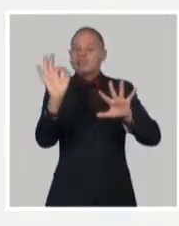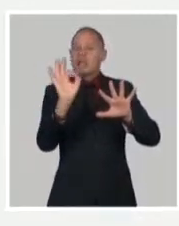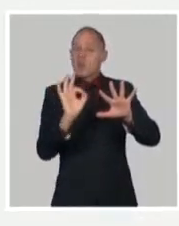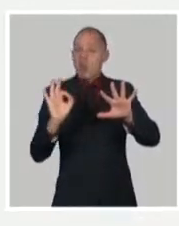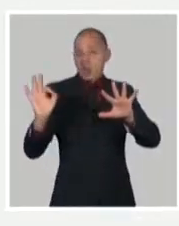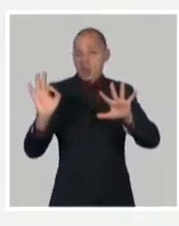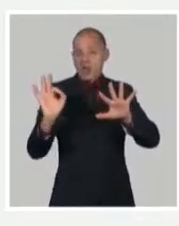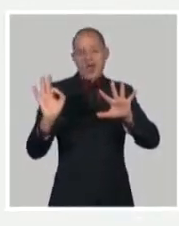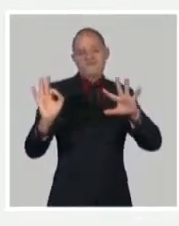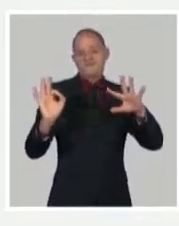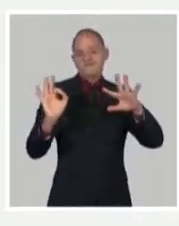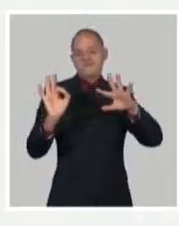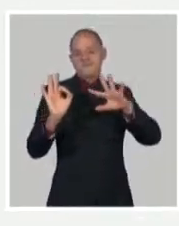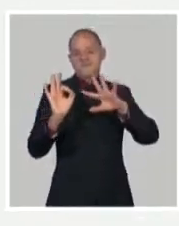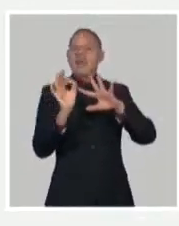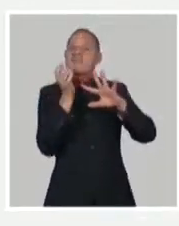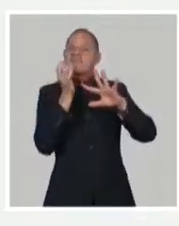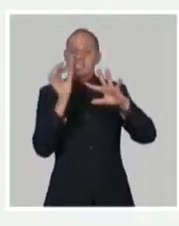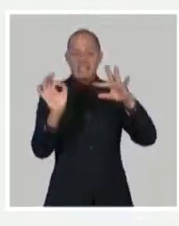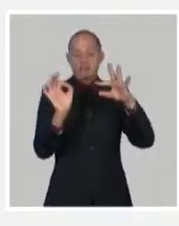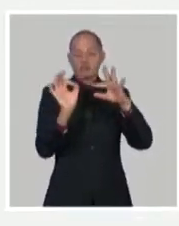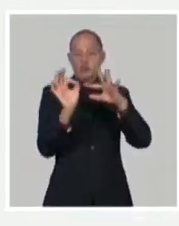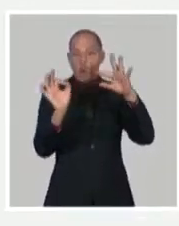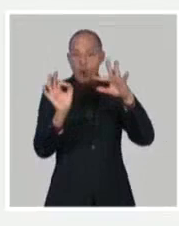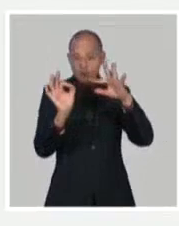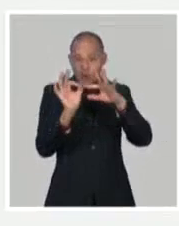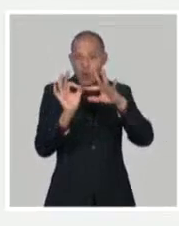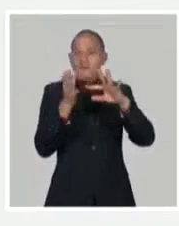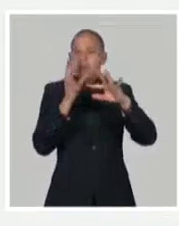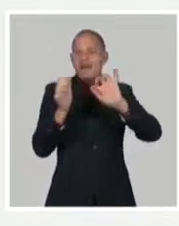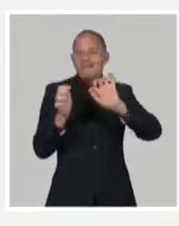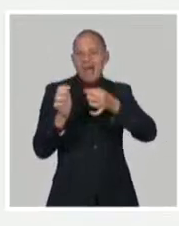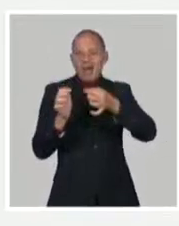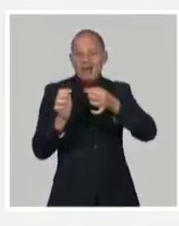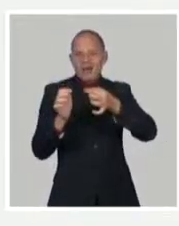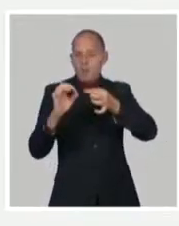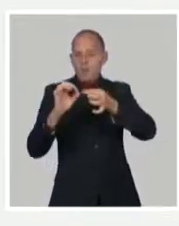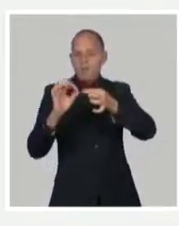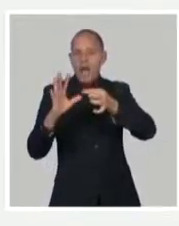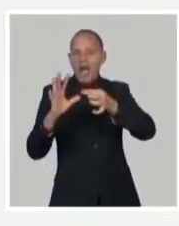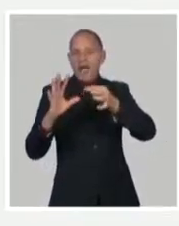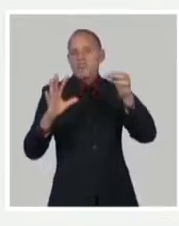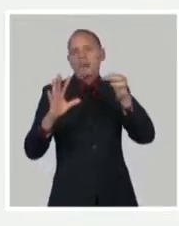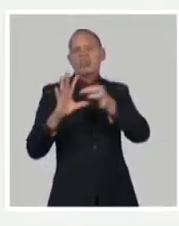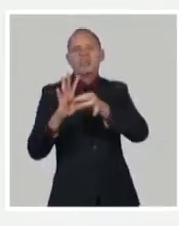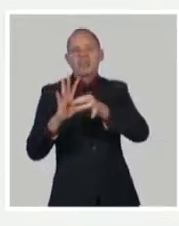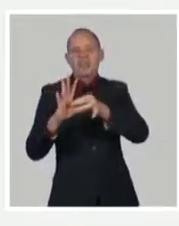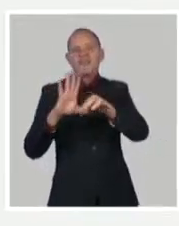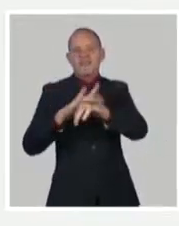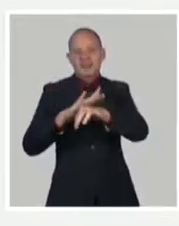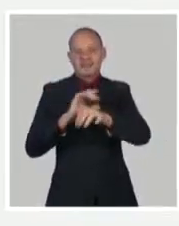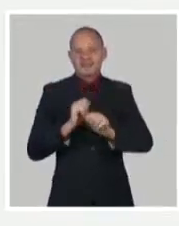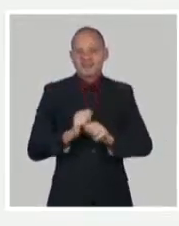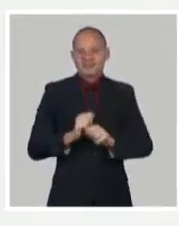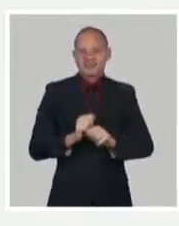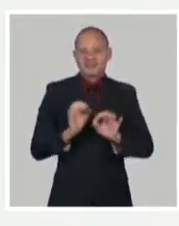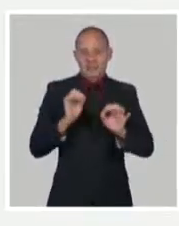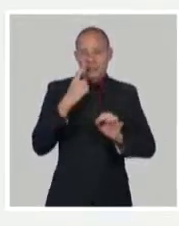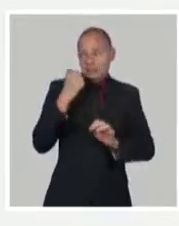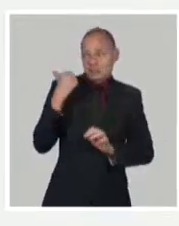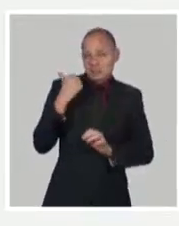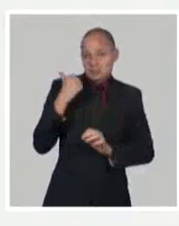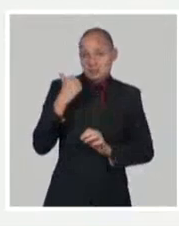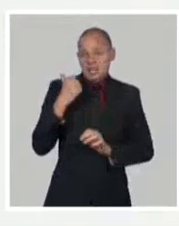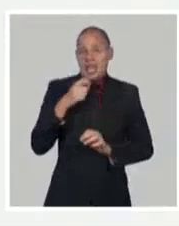anticuerpos simplemente molesten a la llave y no dejen que la llave abra la cerradura. Y por lo tanto las vacunas serán tan buenas en la medida en la